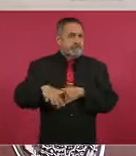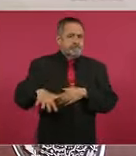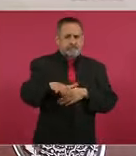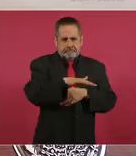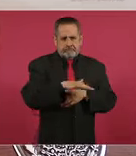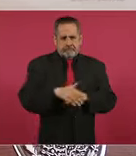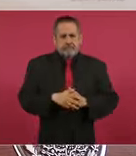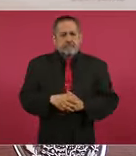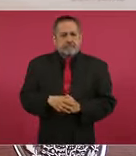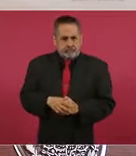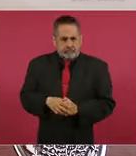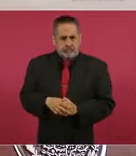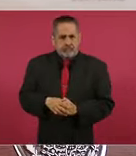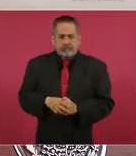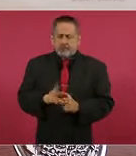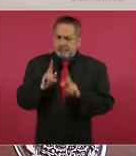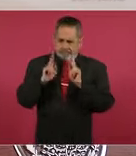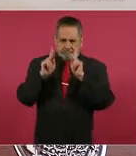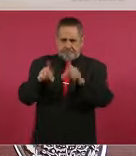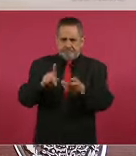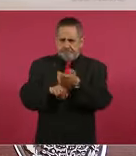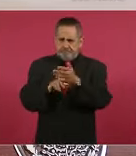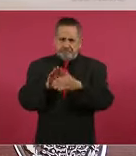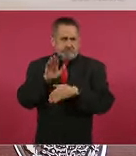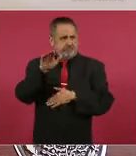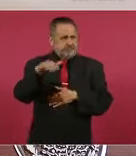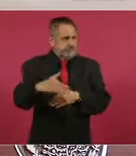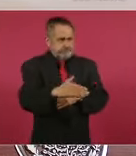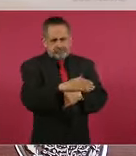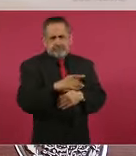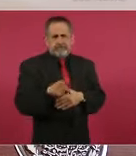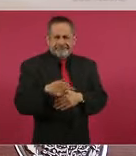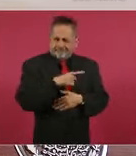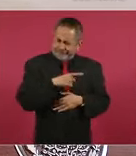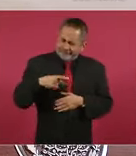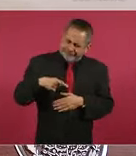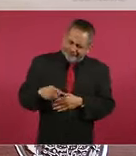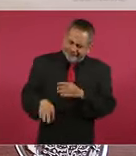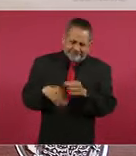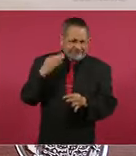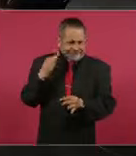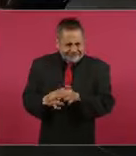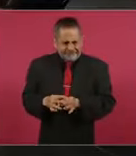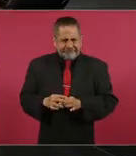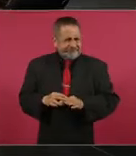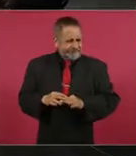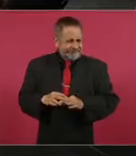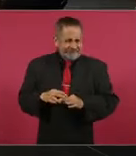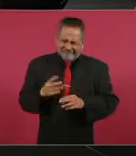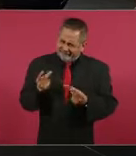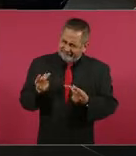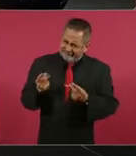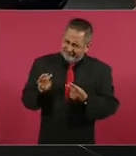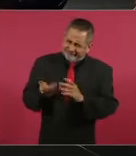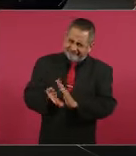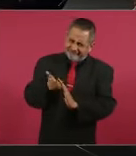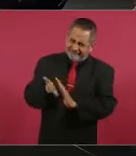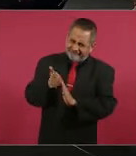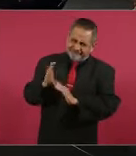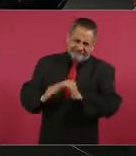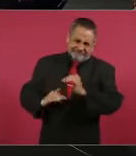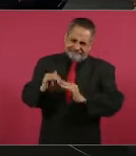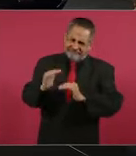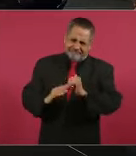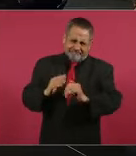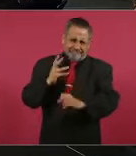El elevado. El viaducto elevado. Eso tiene que quedar concluido, entre otras